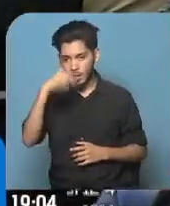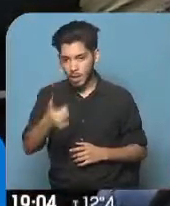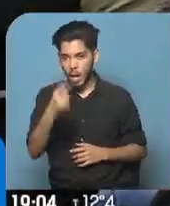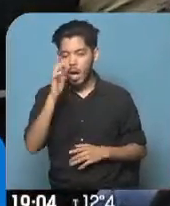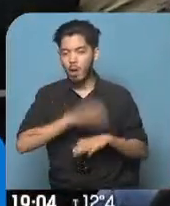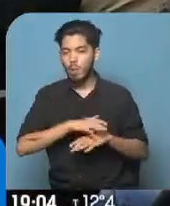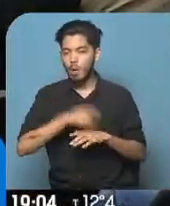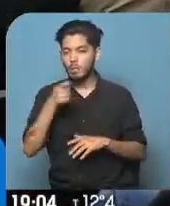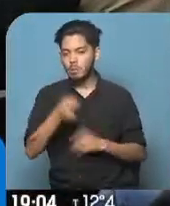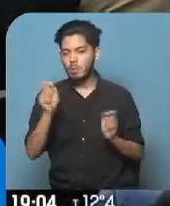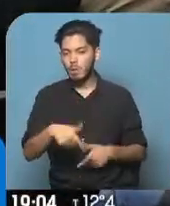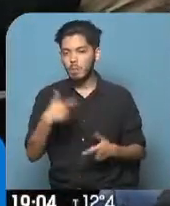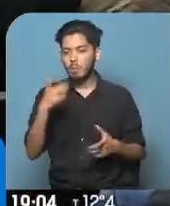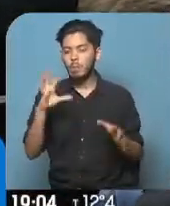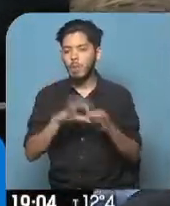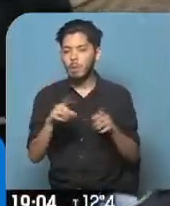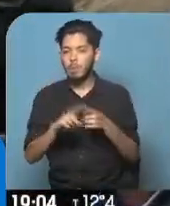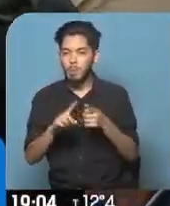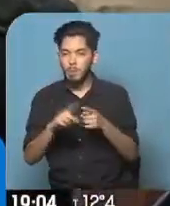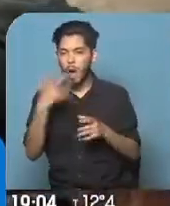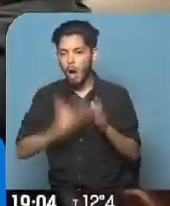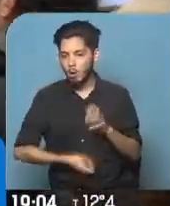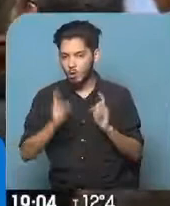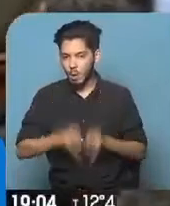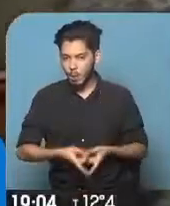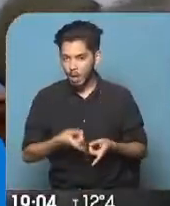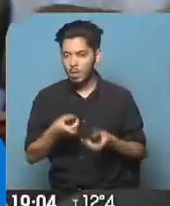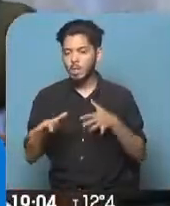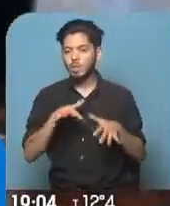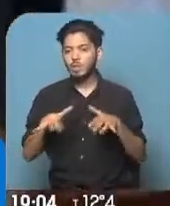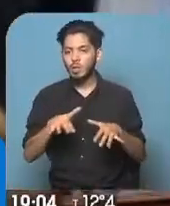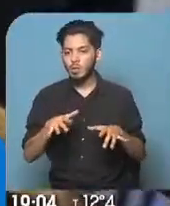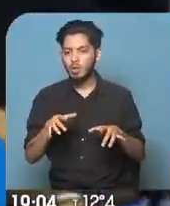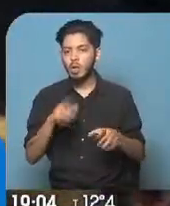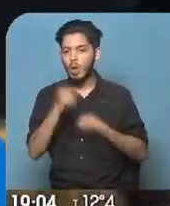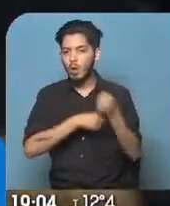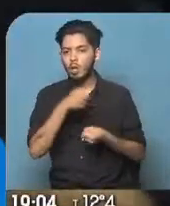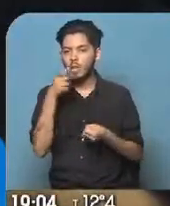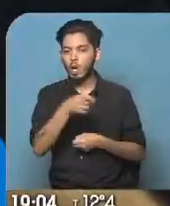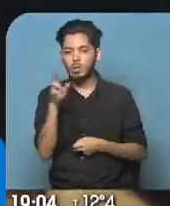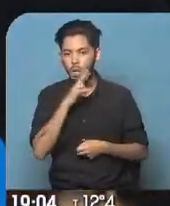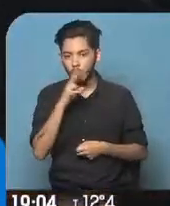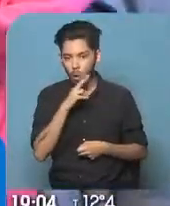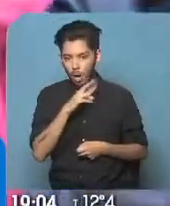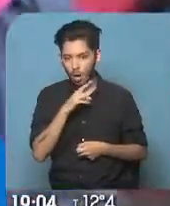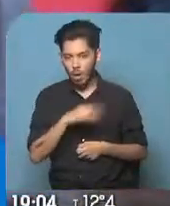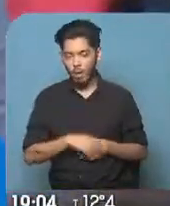simple en concurso ideal con aborto en contexto de violencia de género